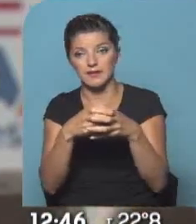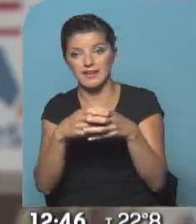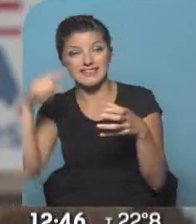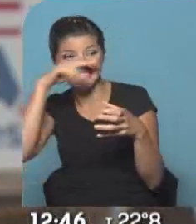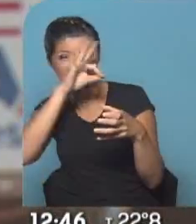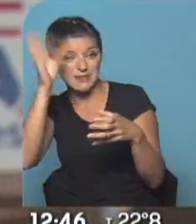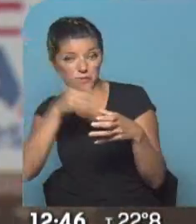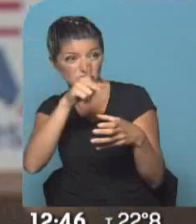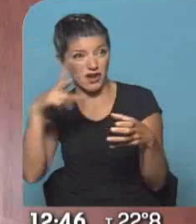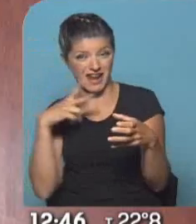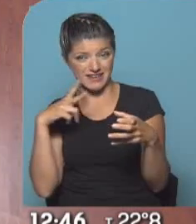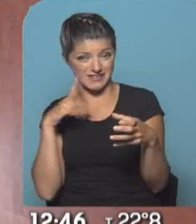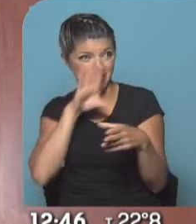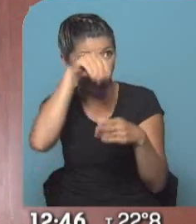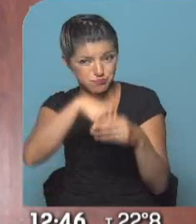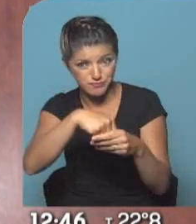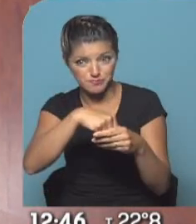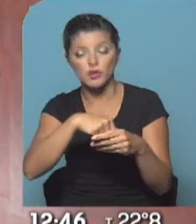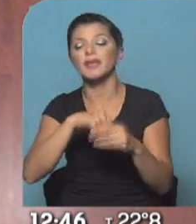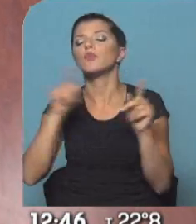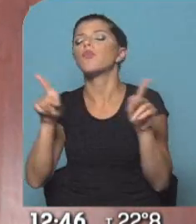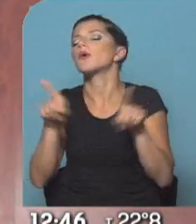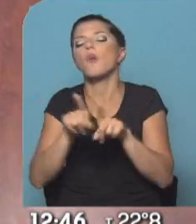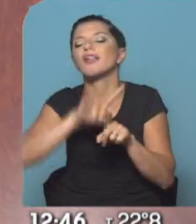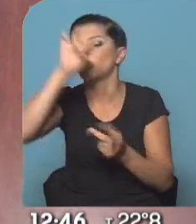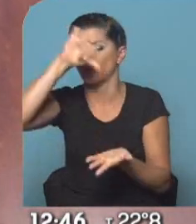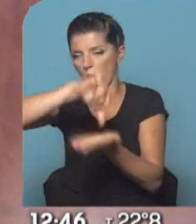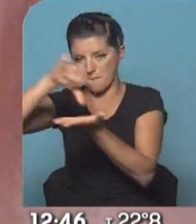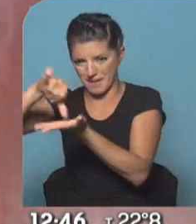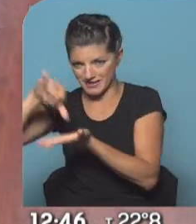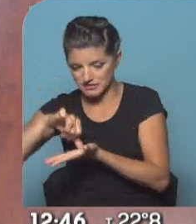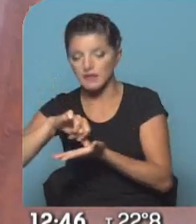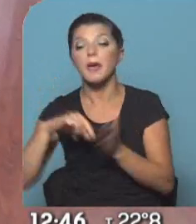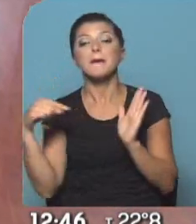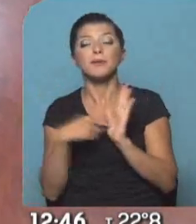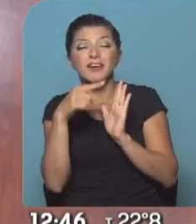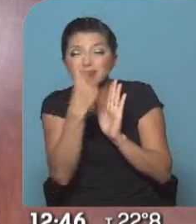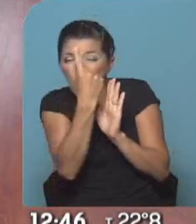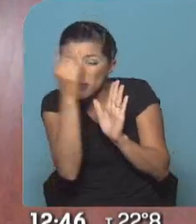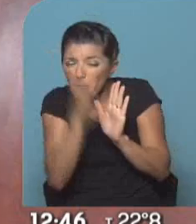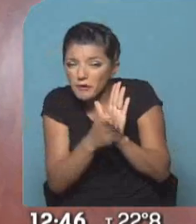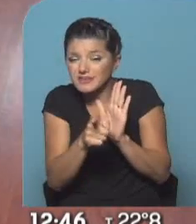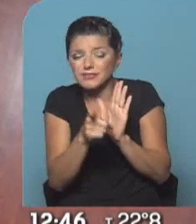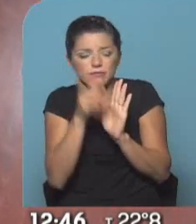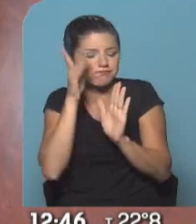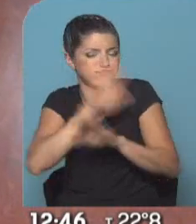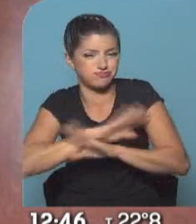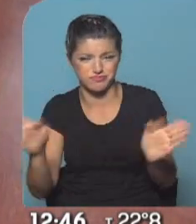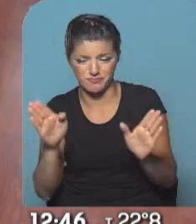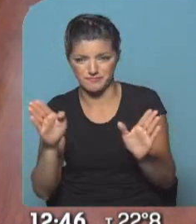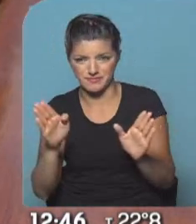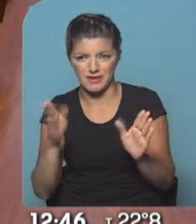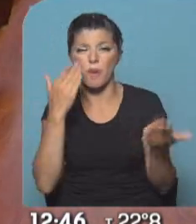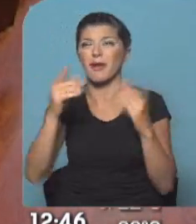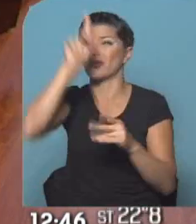muchos países centrales, pero que en la puntita, en ese 1%, se concentra de una manera brutal como en ninguno de todos